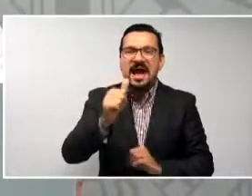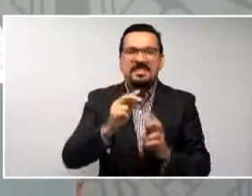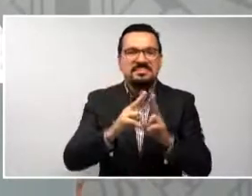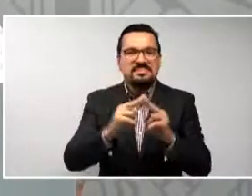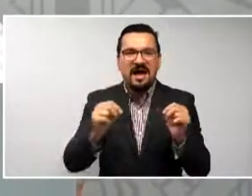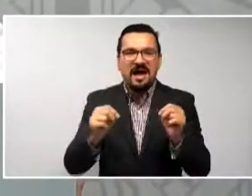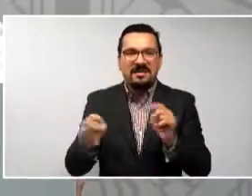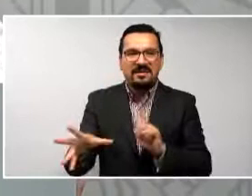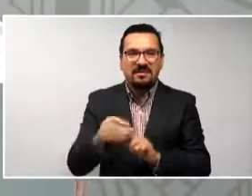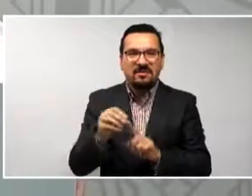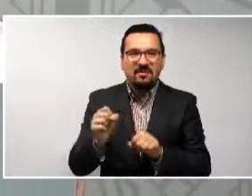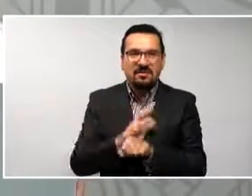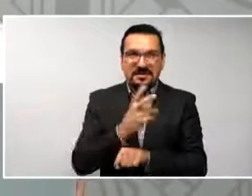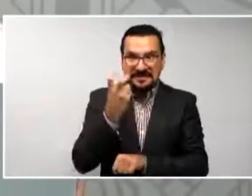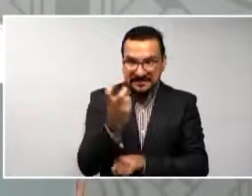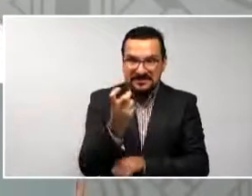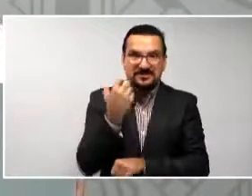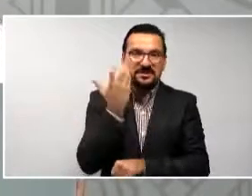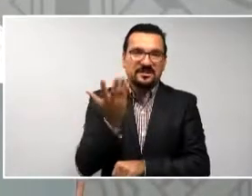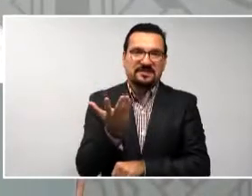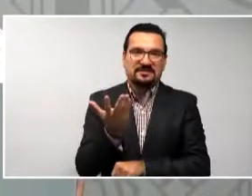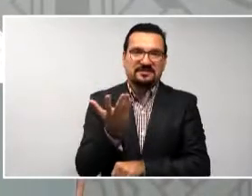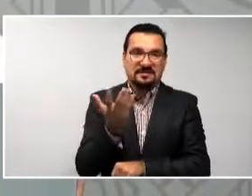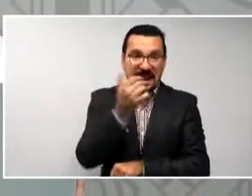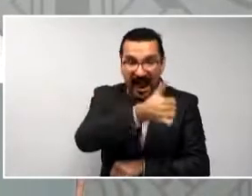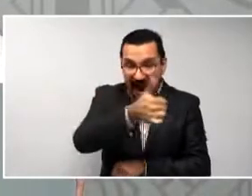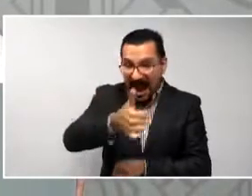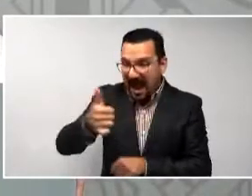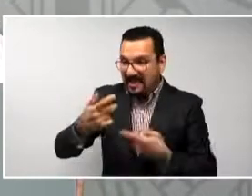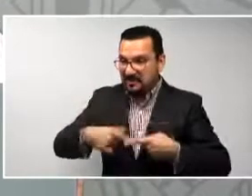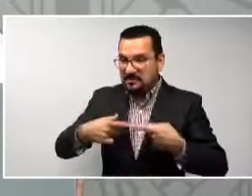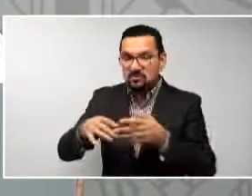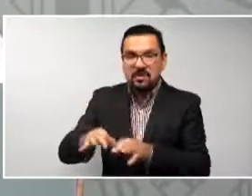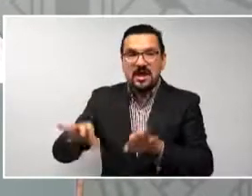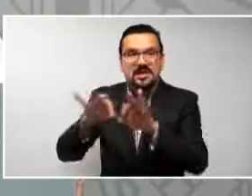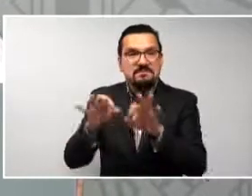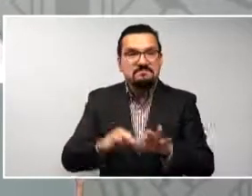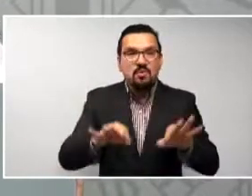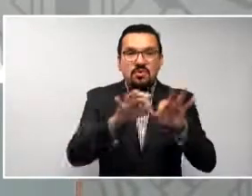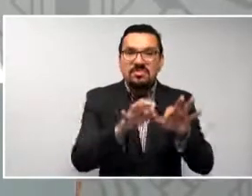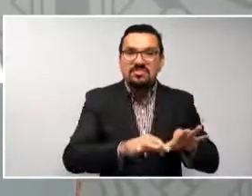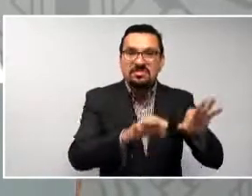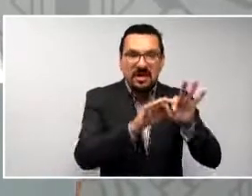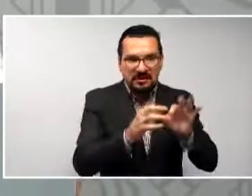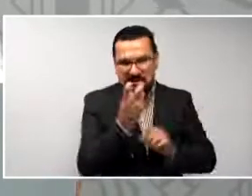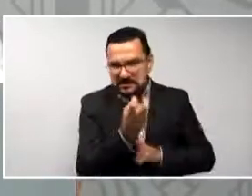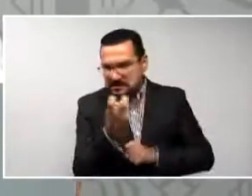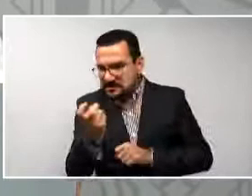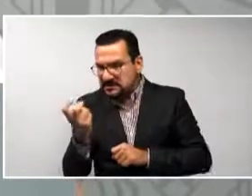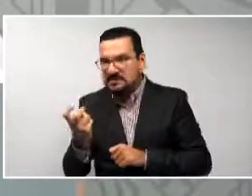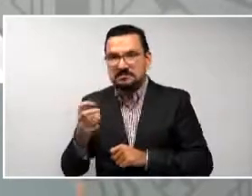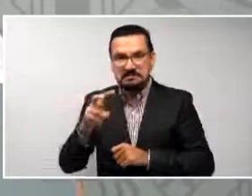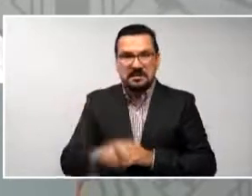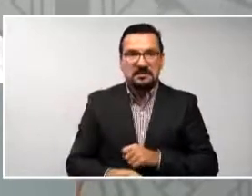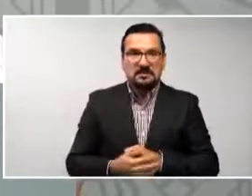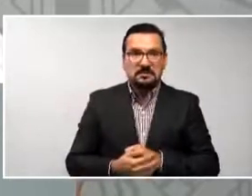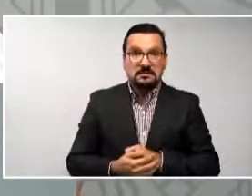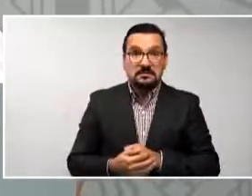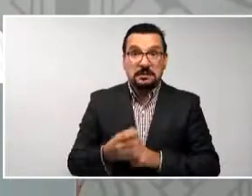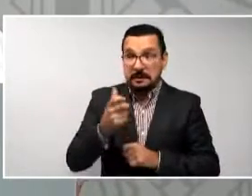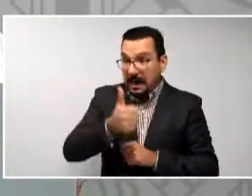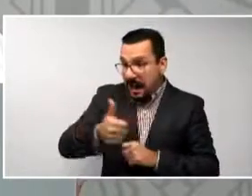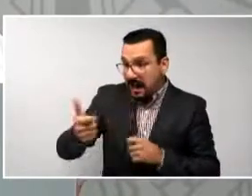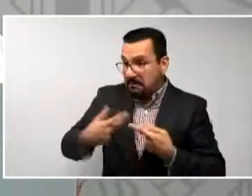todas las vidas cuentan y todas son igual de importantes cada muerte